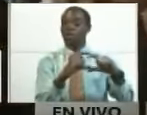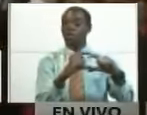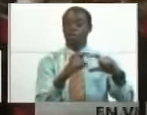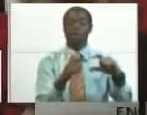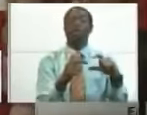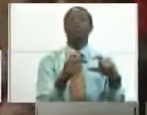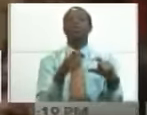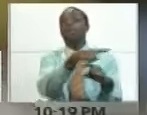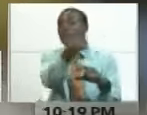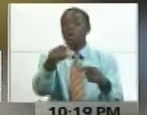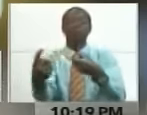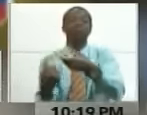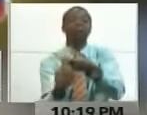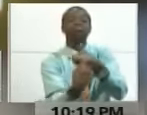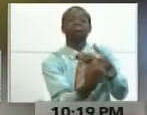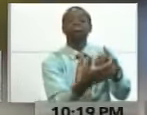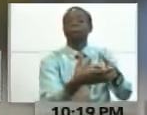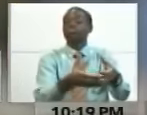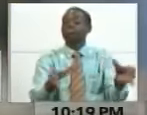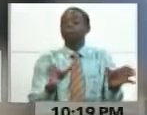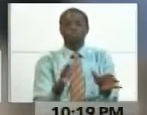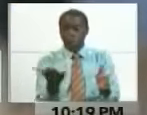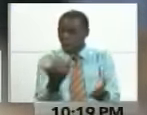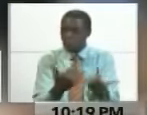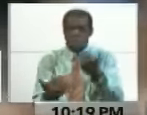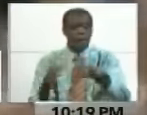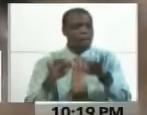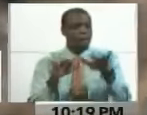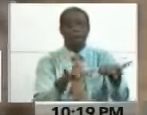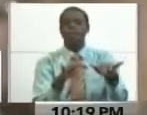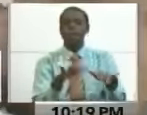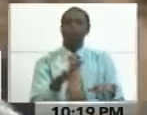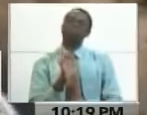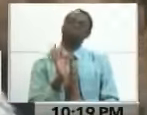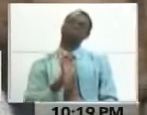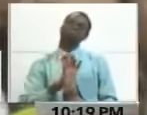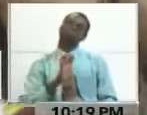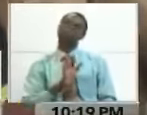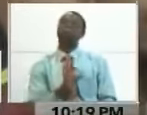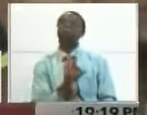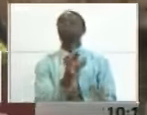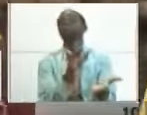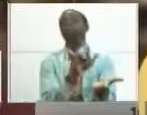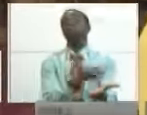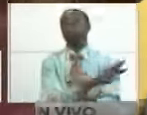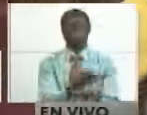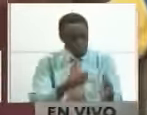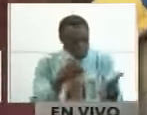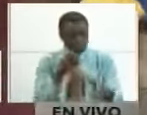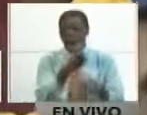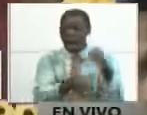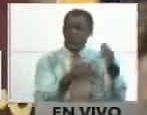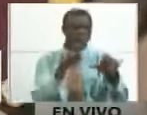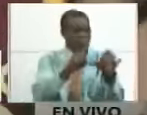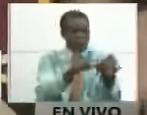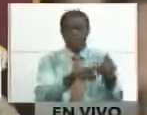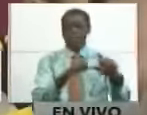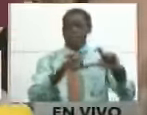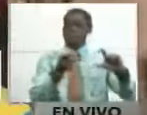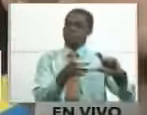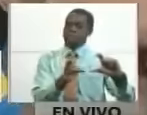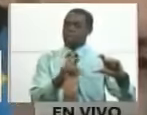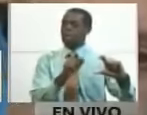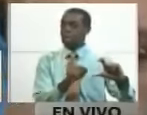a incorporarse activamente, no pasivamente, al sistema de carné de la patria. Los